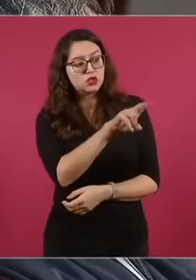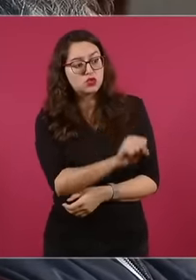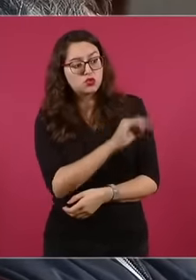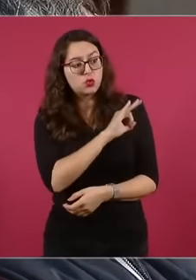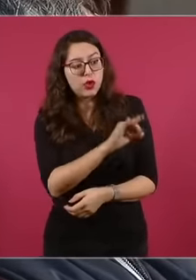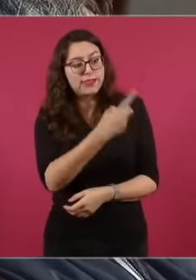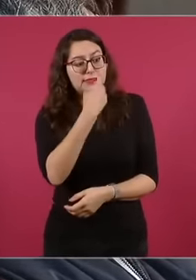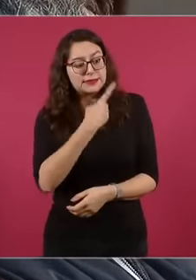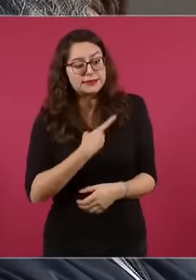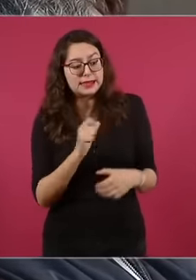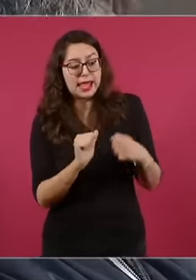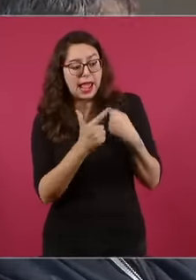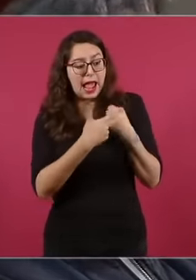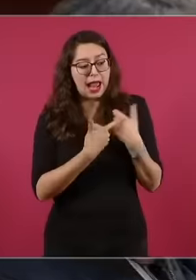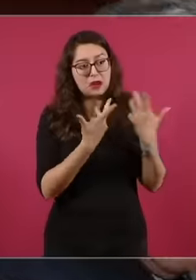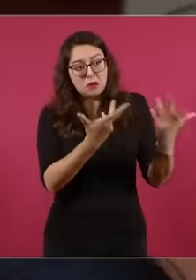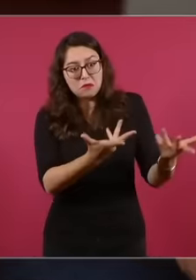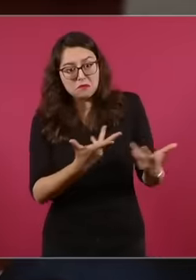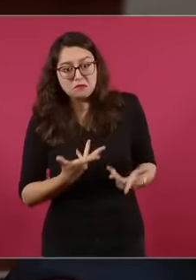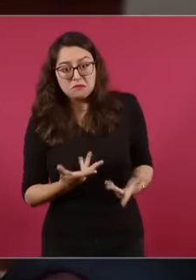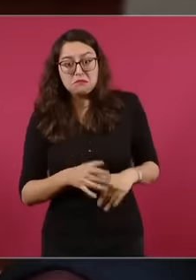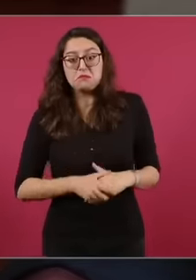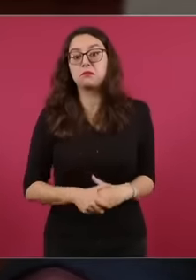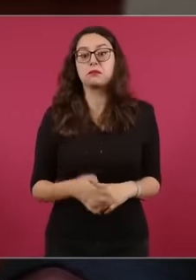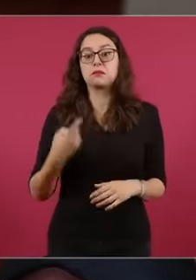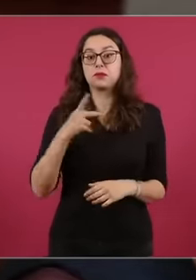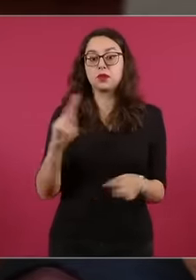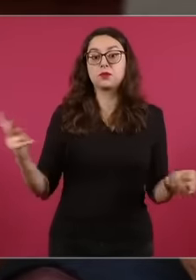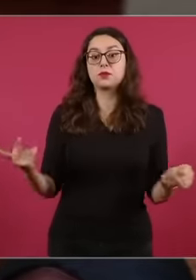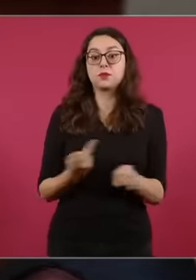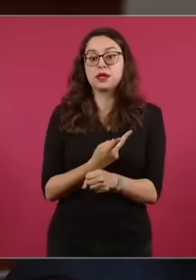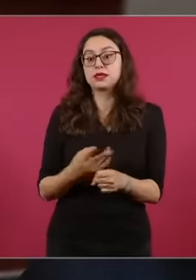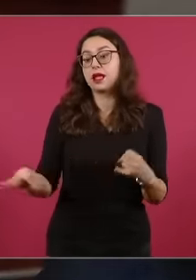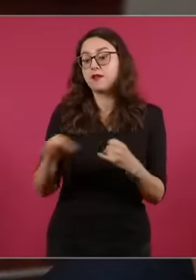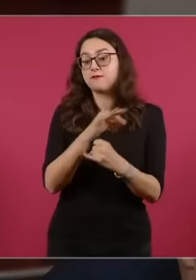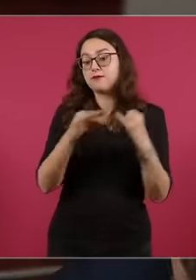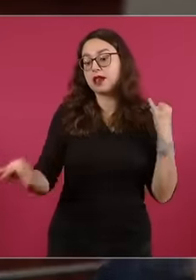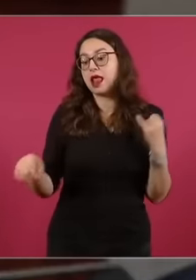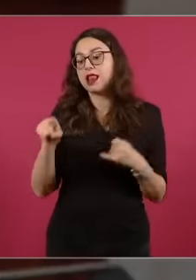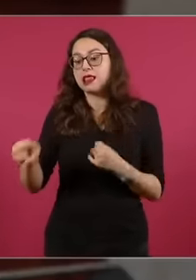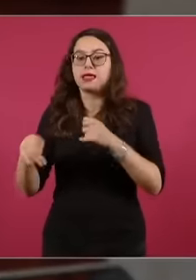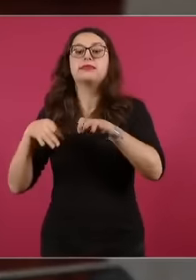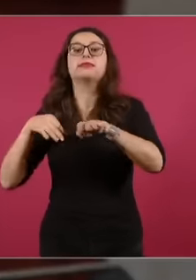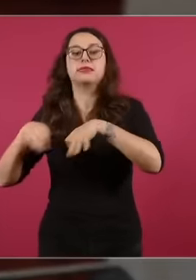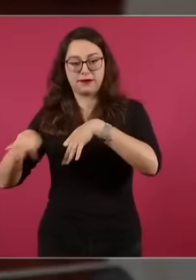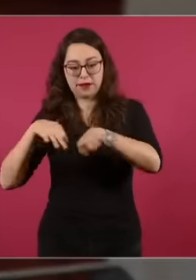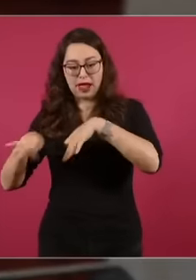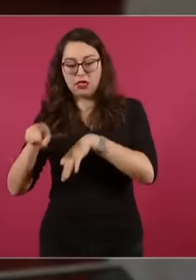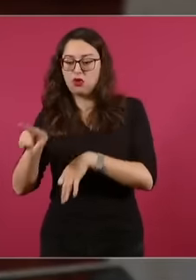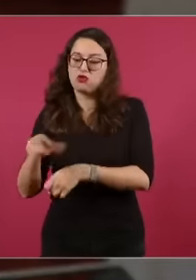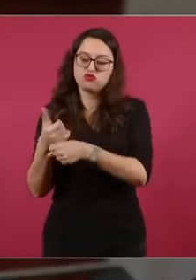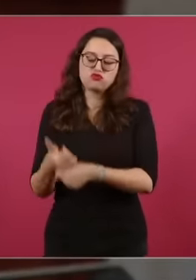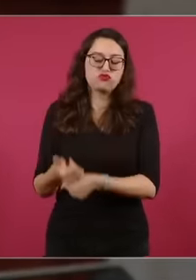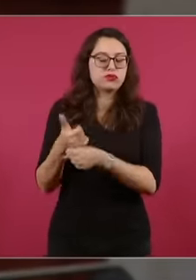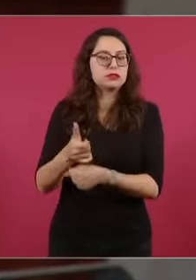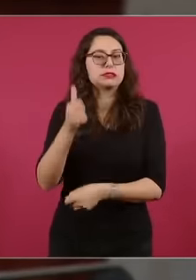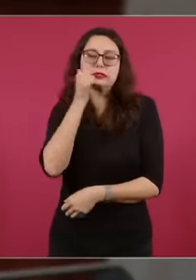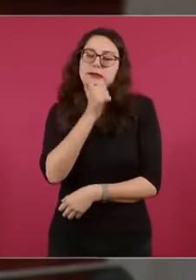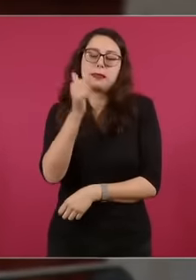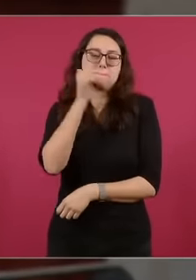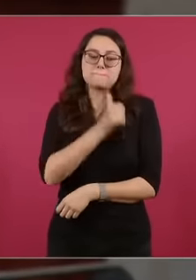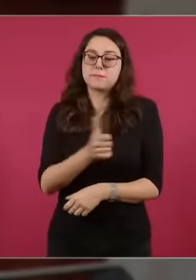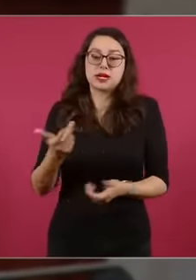pero el trabajador, pues siempre es el eslabón más débil de una cadena en una empresa, en un lugar.